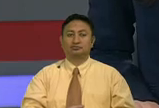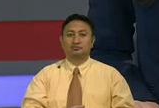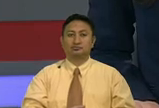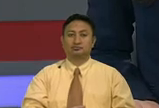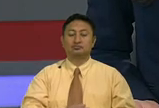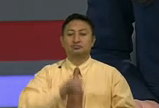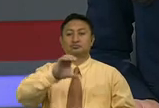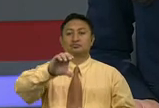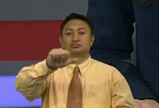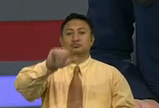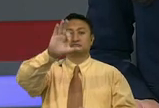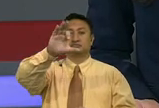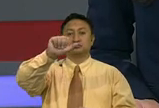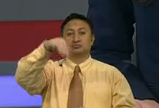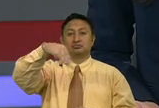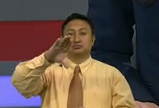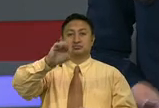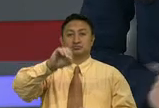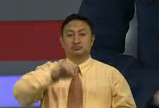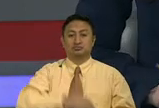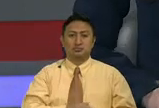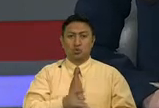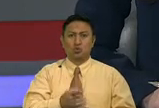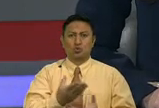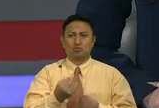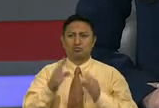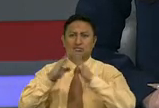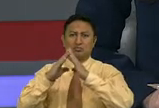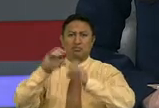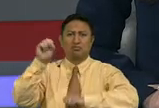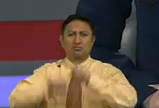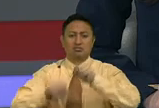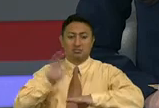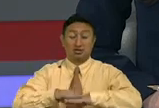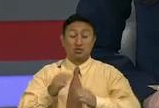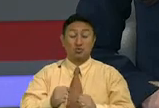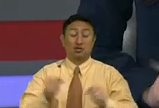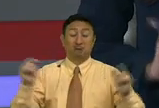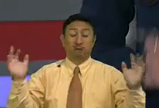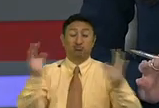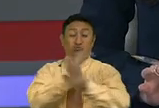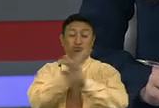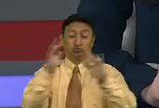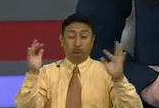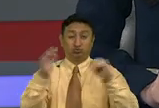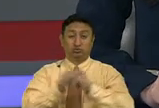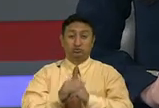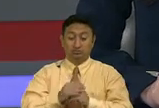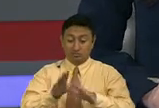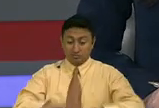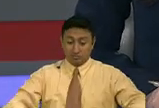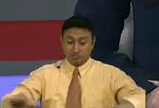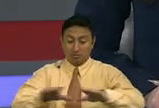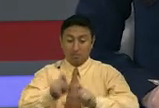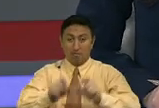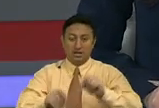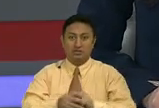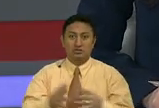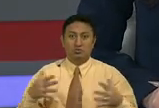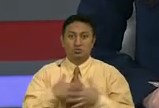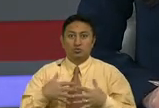Catamayo, provincia de Loja, varias viviendas resultaron afectadas a causa de vientos huracanados. Todo el sector se llevó un gran susto frente a